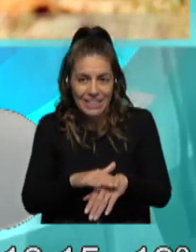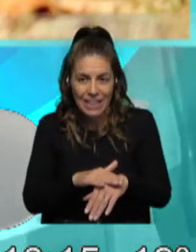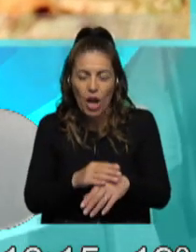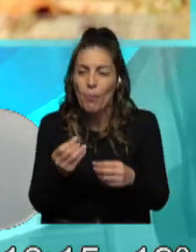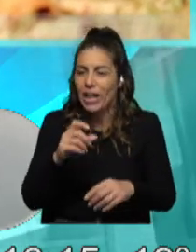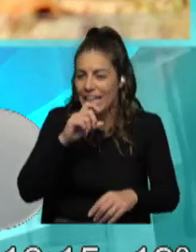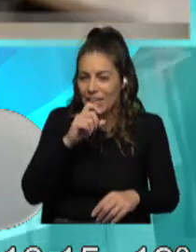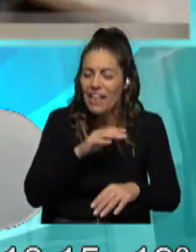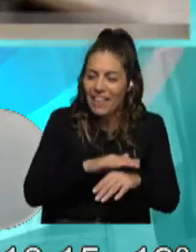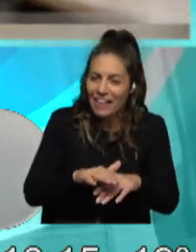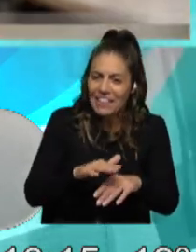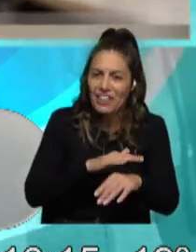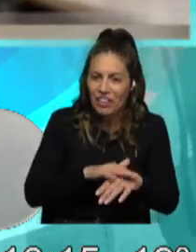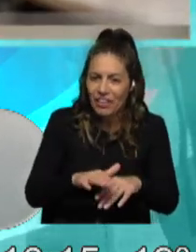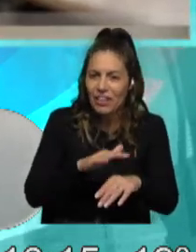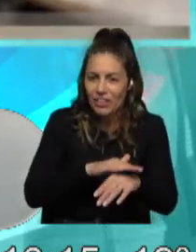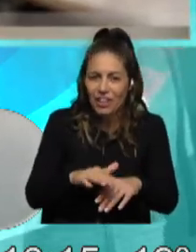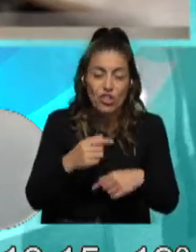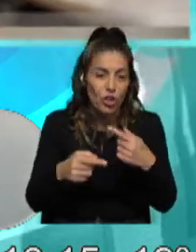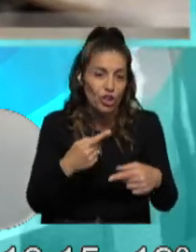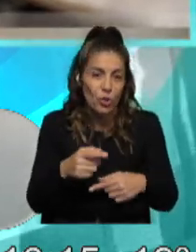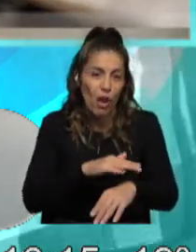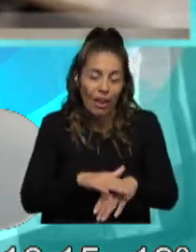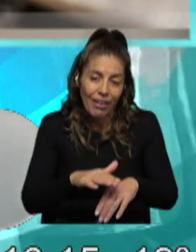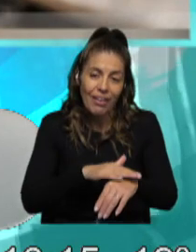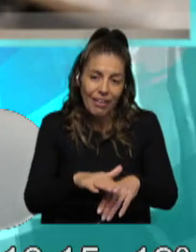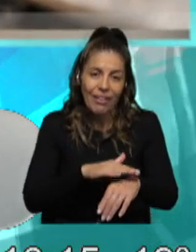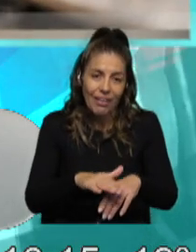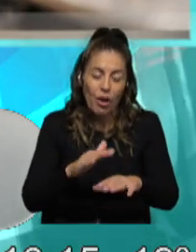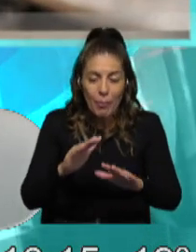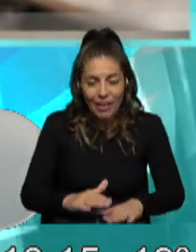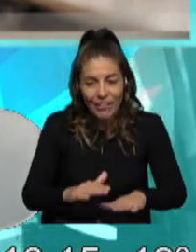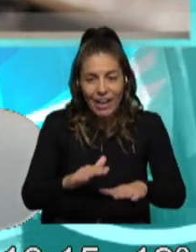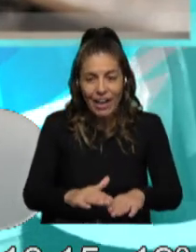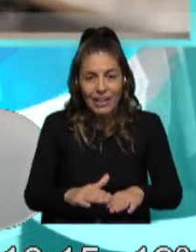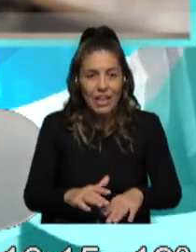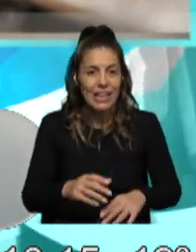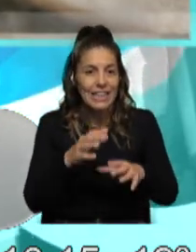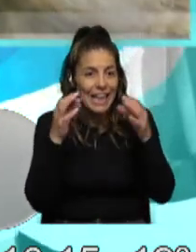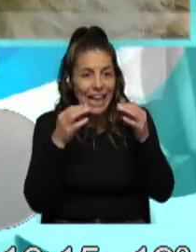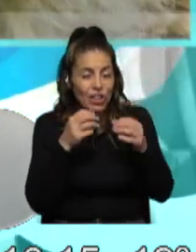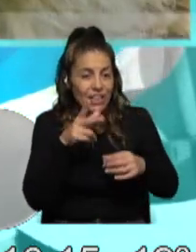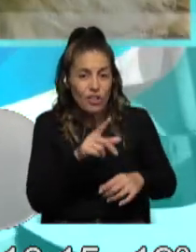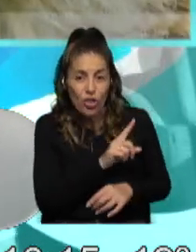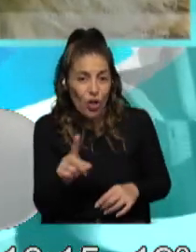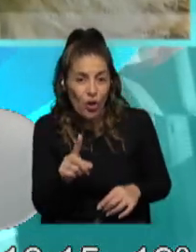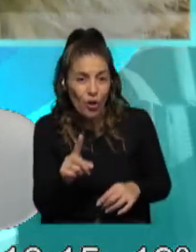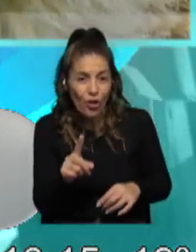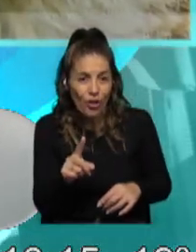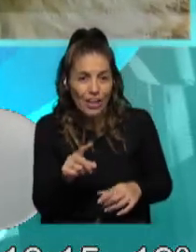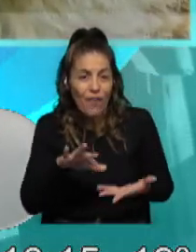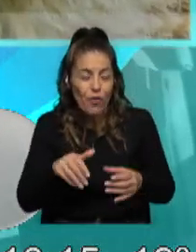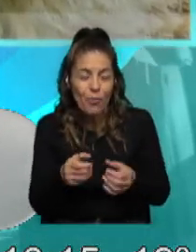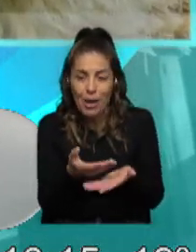estás tranquilo? Y yo lo sigo acariciando porque los seres humanos, mediante las caricias, tratamos de apañar las cosas. Y el gato me está diciendo, oh, basta, basta. Y el gato,